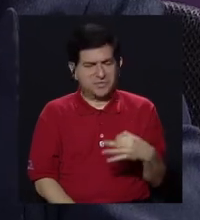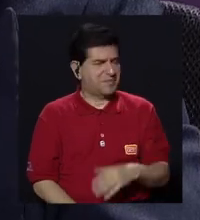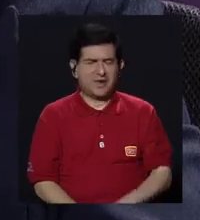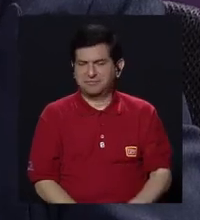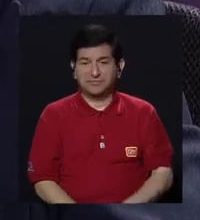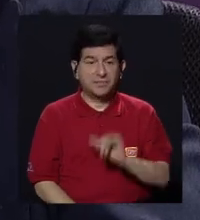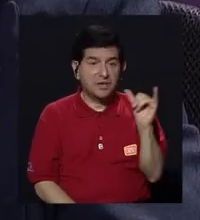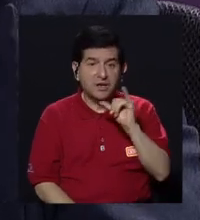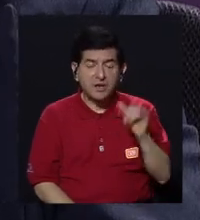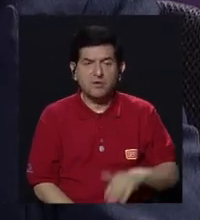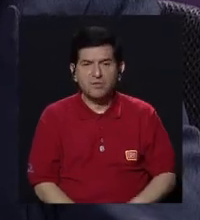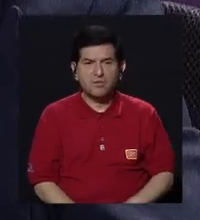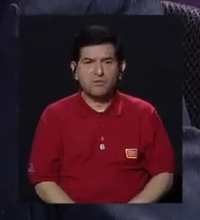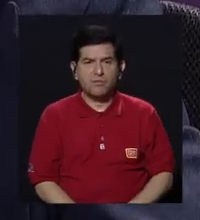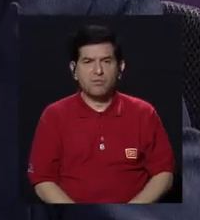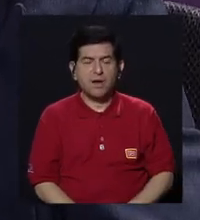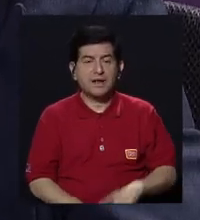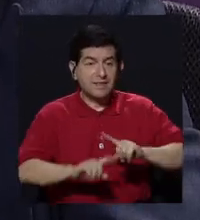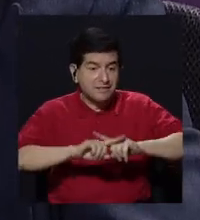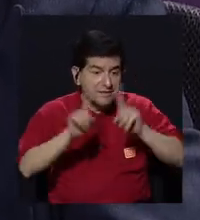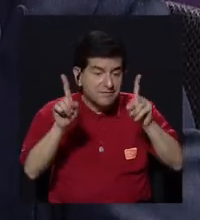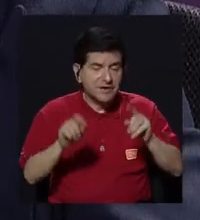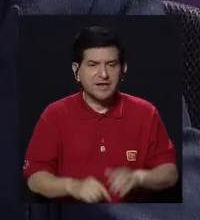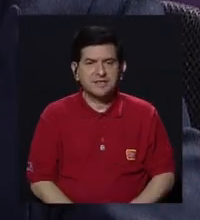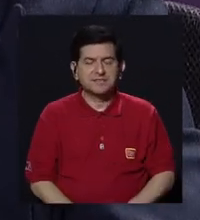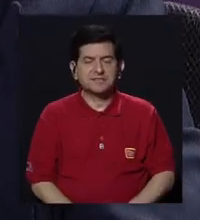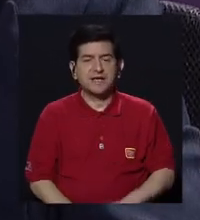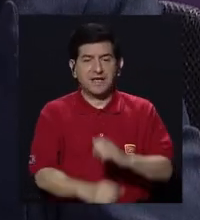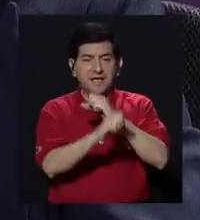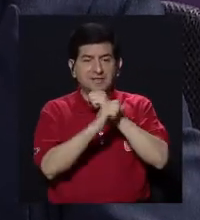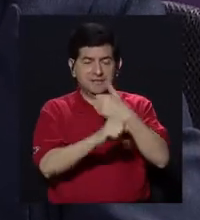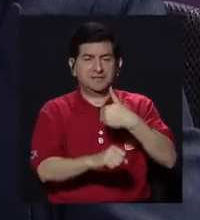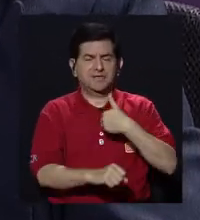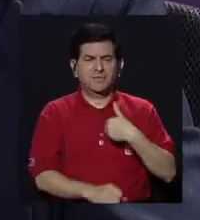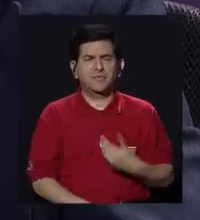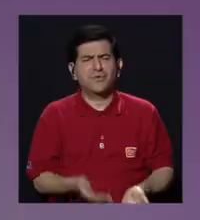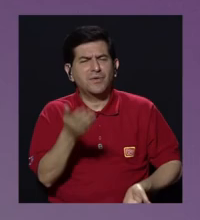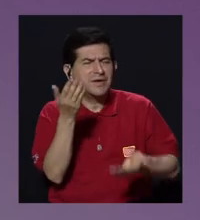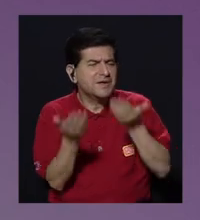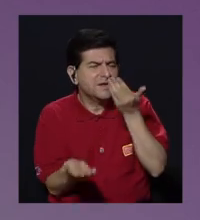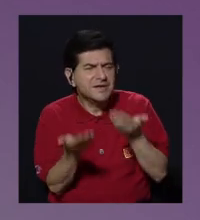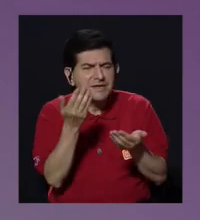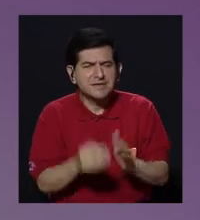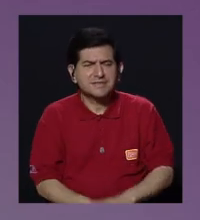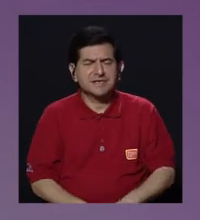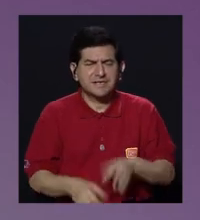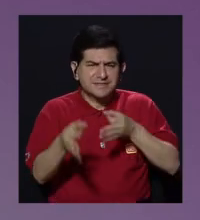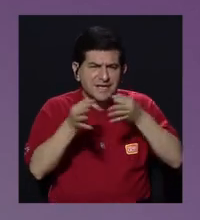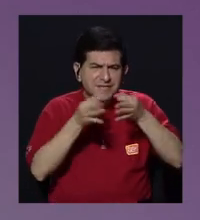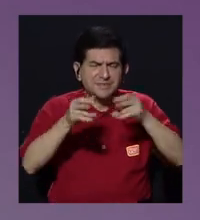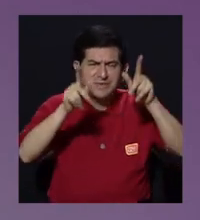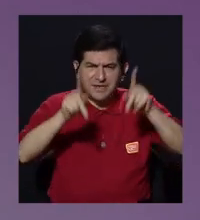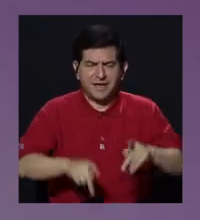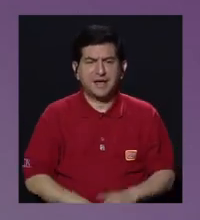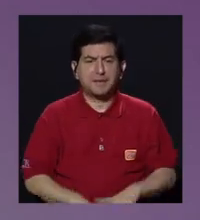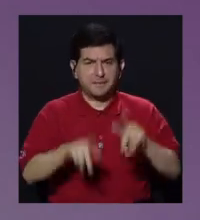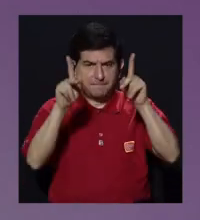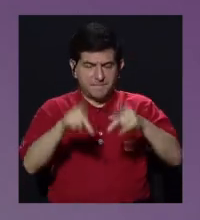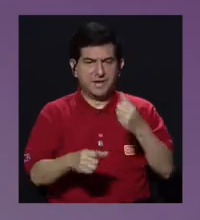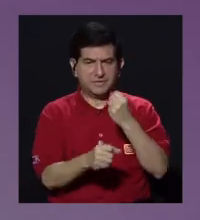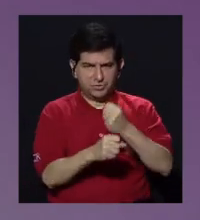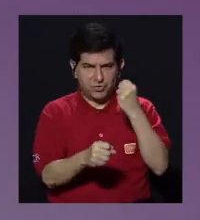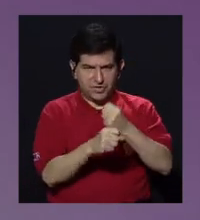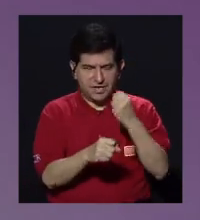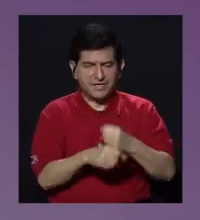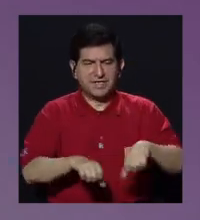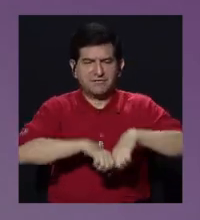informalidad. También tenemos una brecha muy importante que es la brecha del aseguramiento. Tal vez para a nuestra audiencia explicarle, una